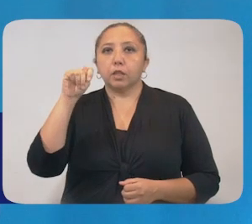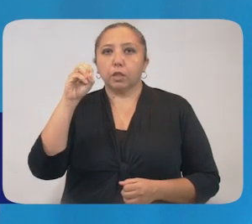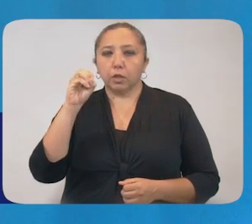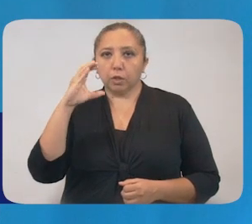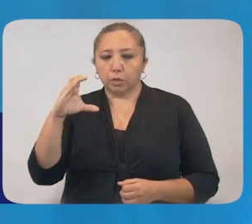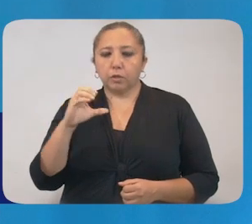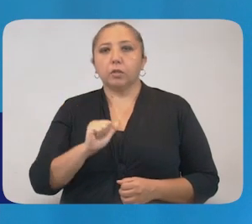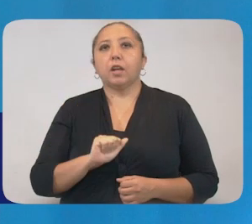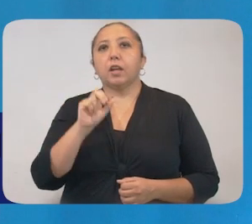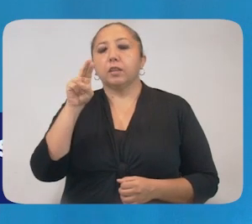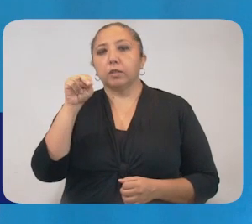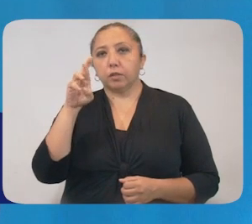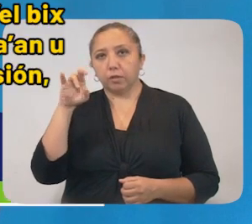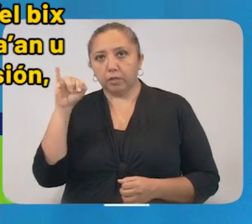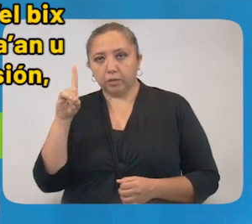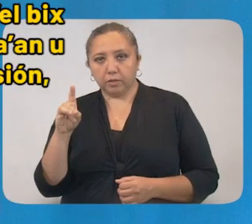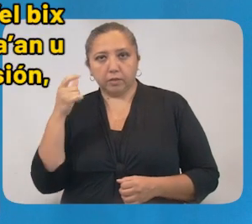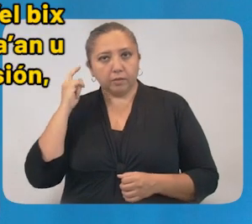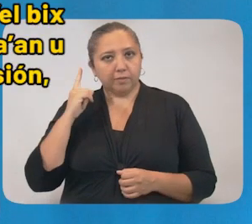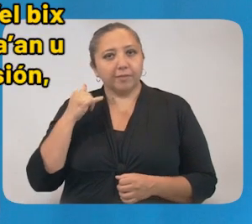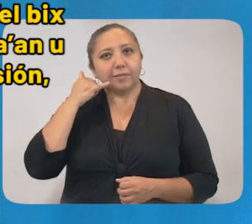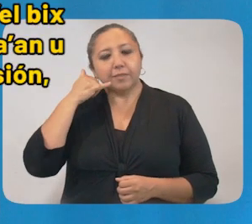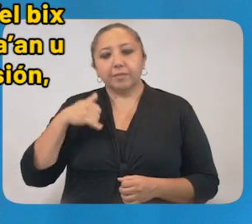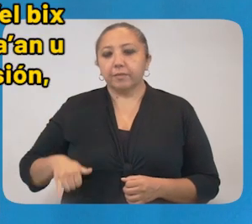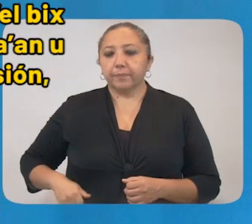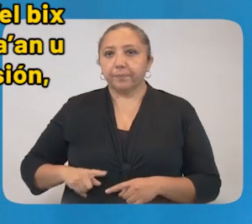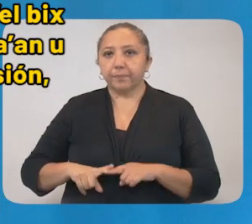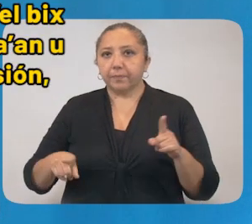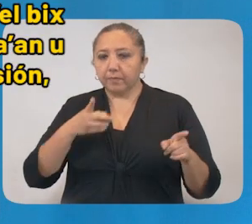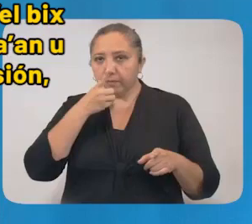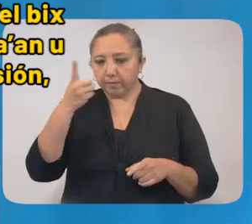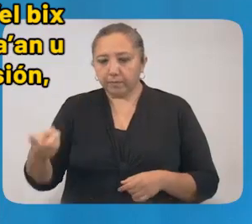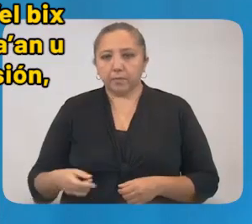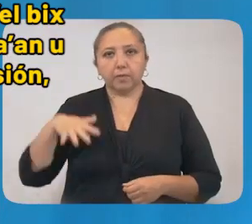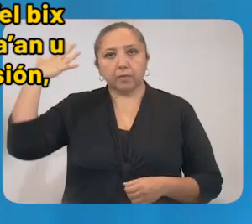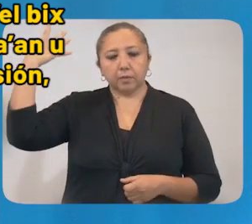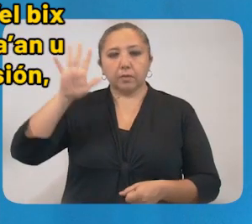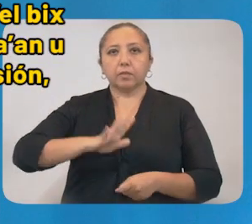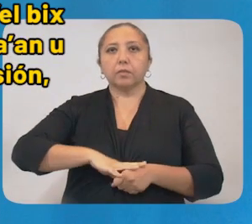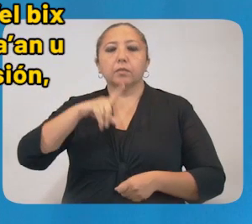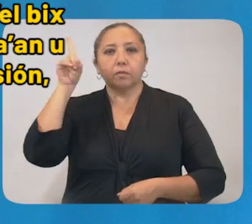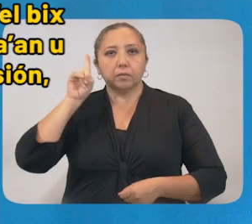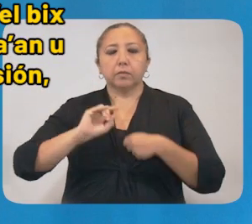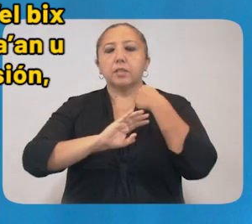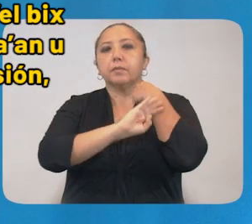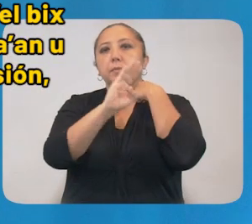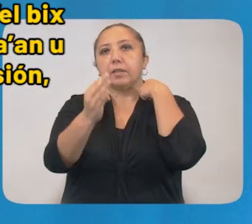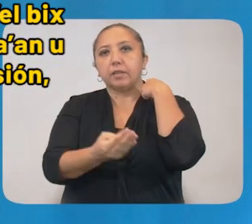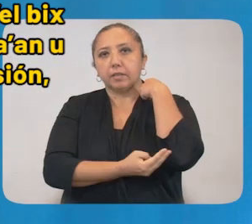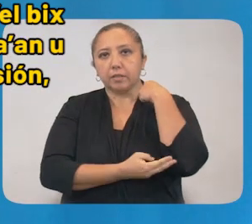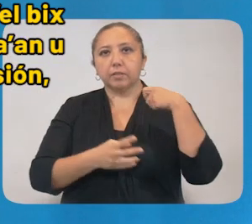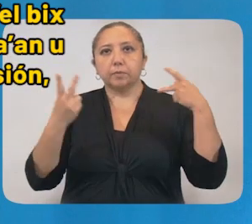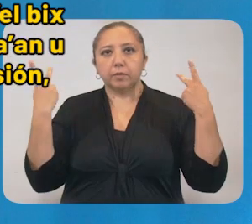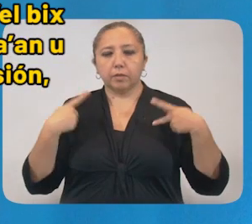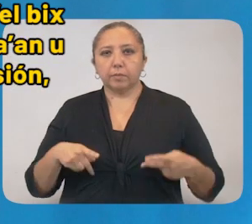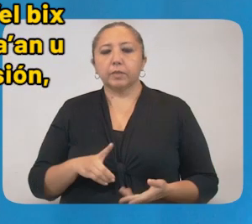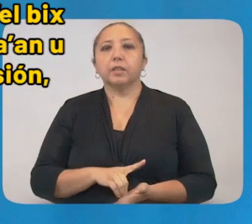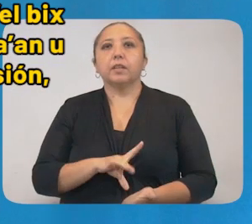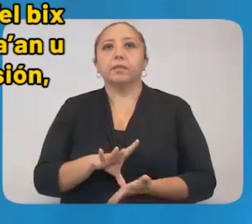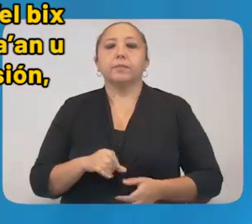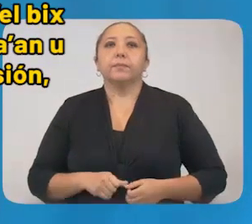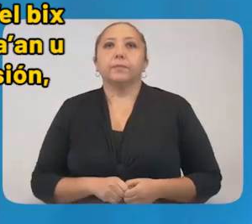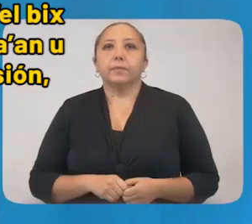sistemas android y apple recomendamos a la población vulnerable como adultos mayores mujeres embarazadas personas con